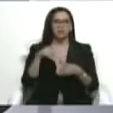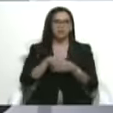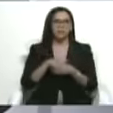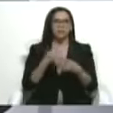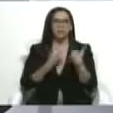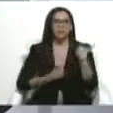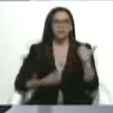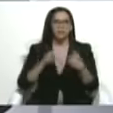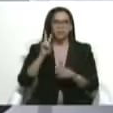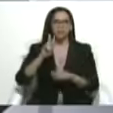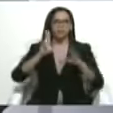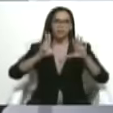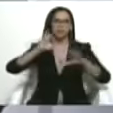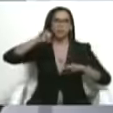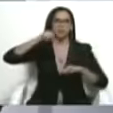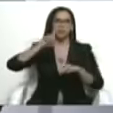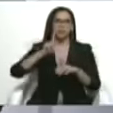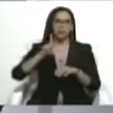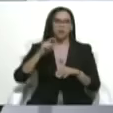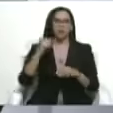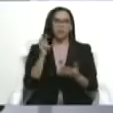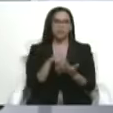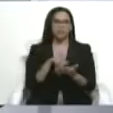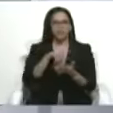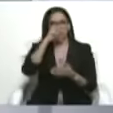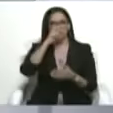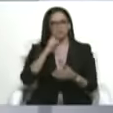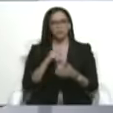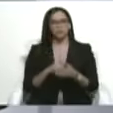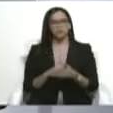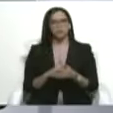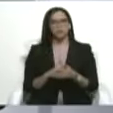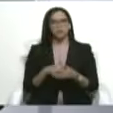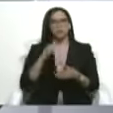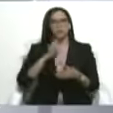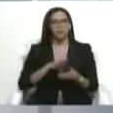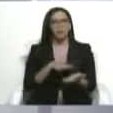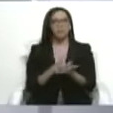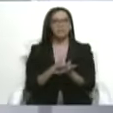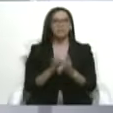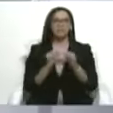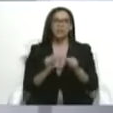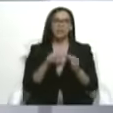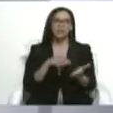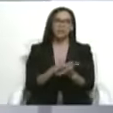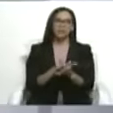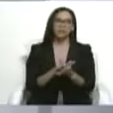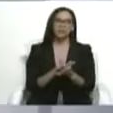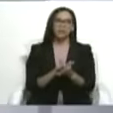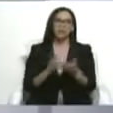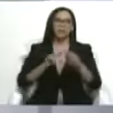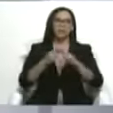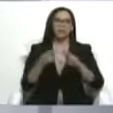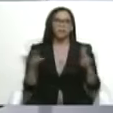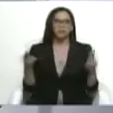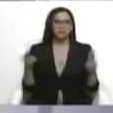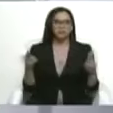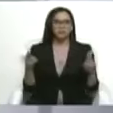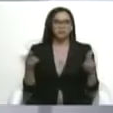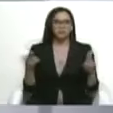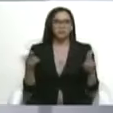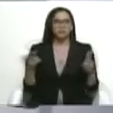presidenciales del 28 de julio del presente año, está ocurriendo y seguirá ocurriendo en plena paz.